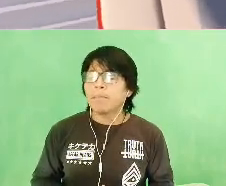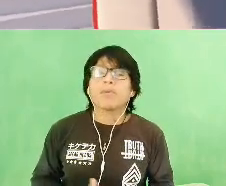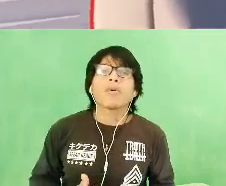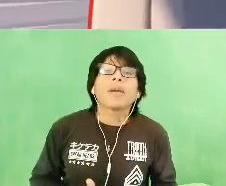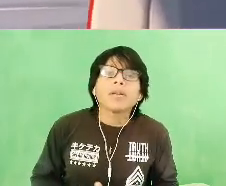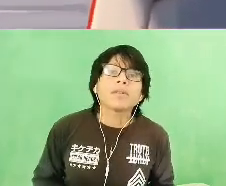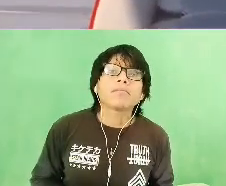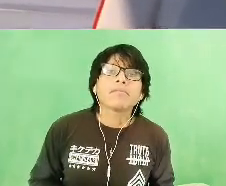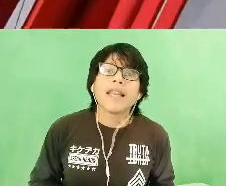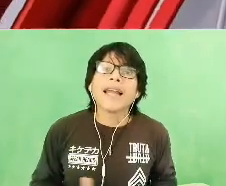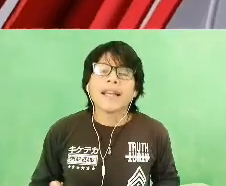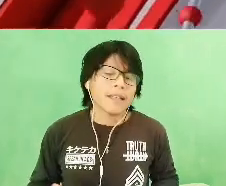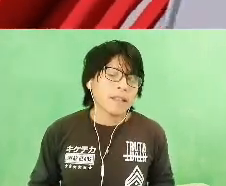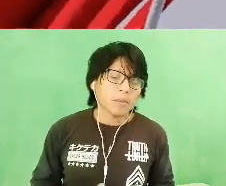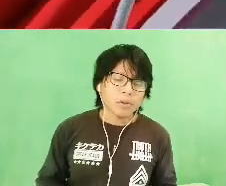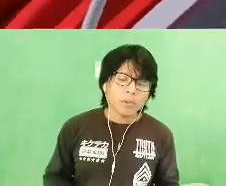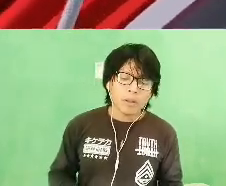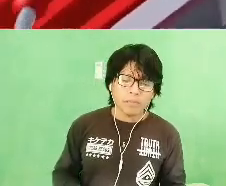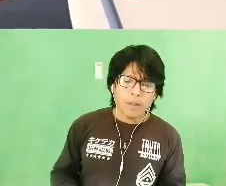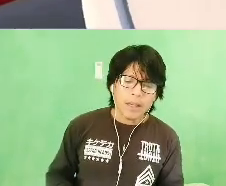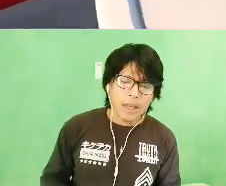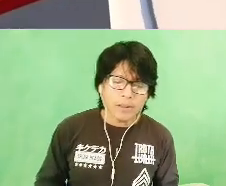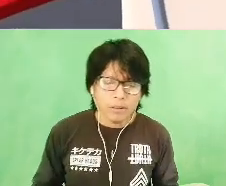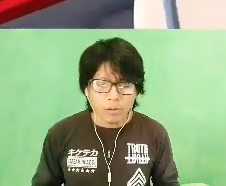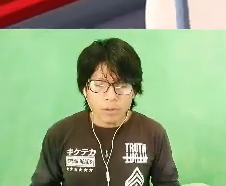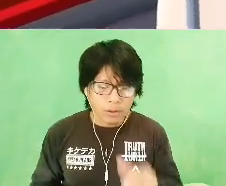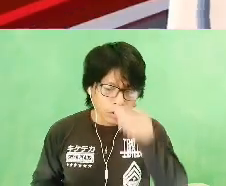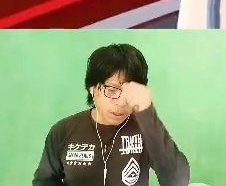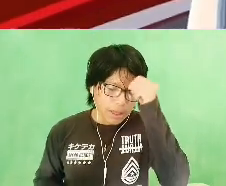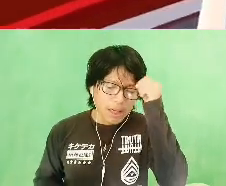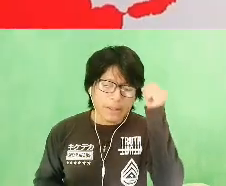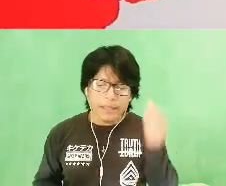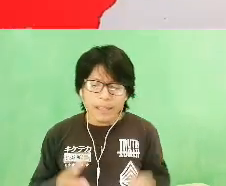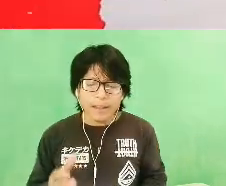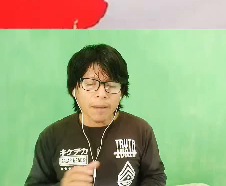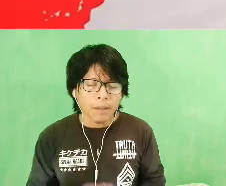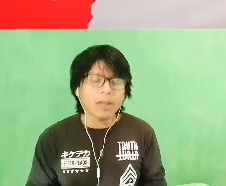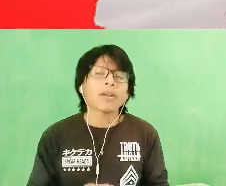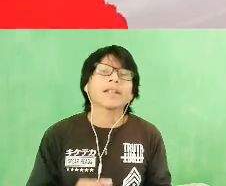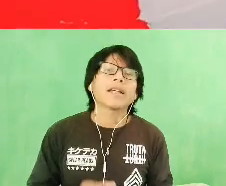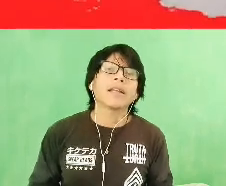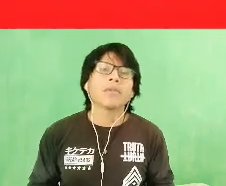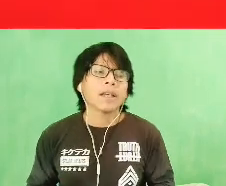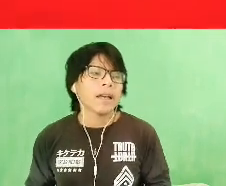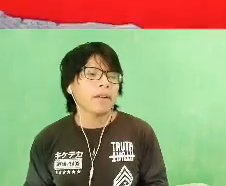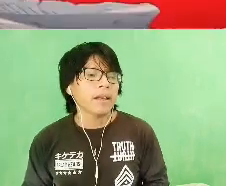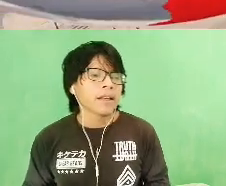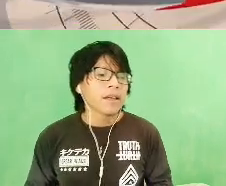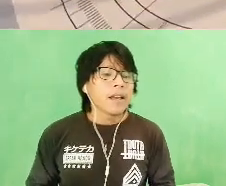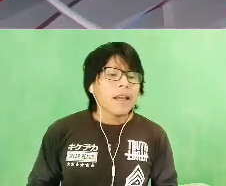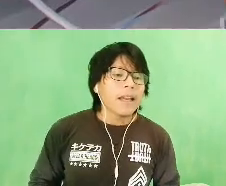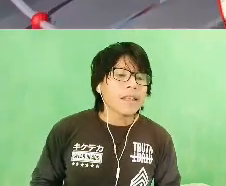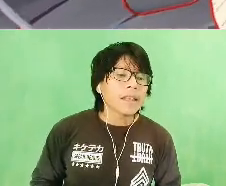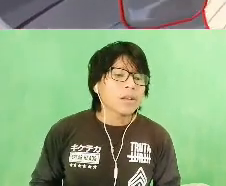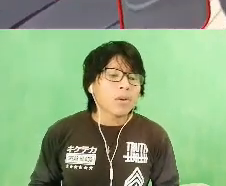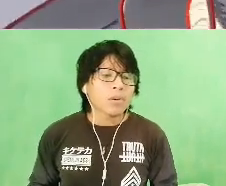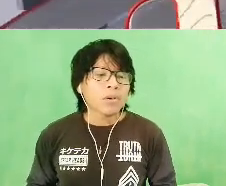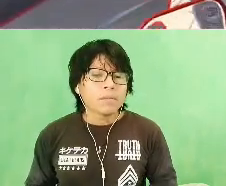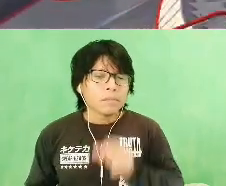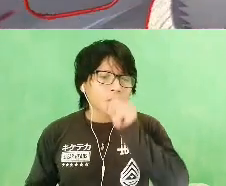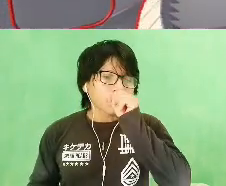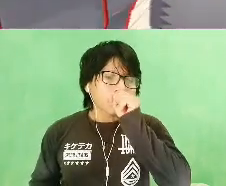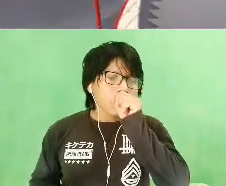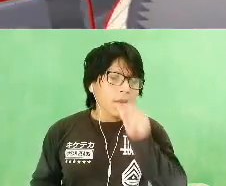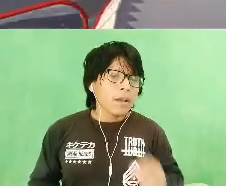que por lo menos le alcancemos, ¿no? Bueno, eso es en torno a Xóchitl Gálvez. Y también lo que sigue dando de qué hablar es en